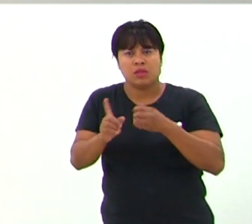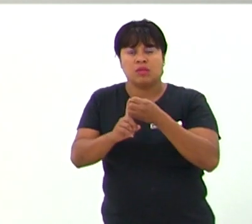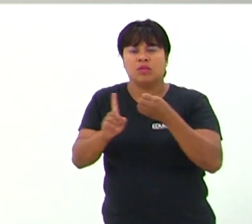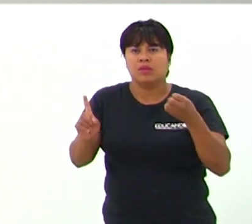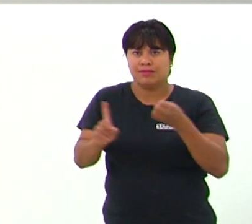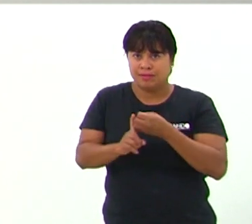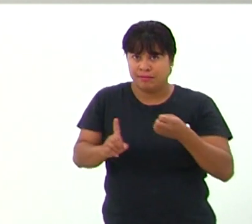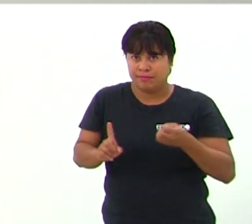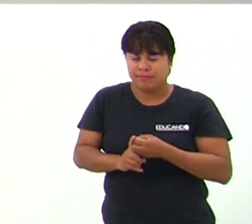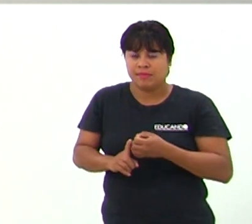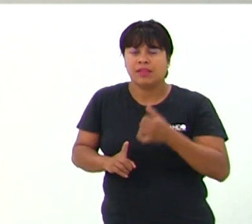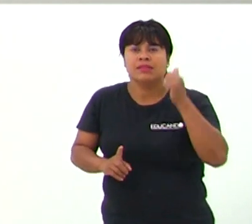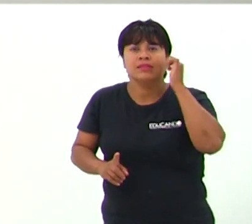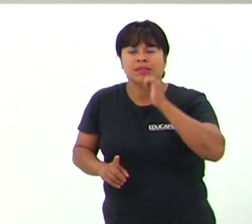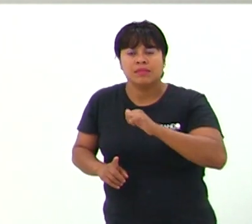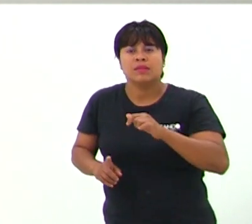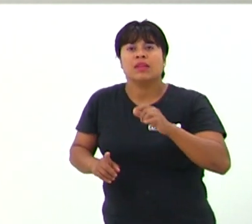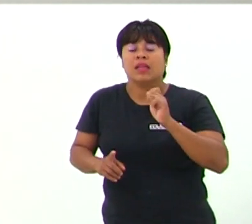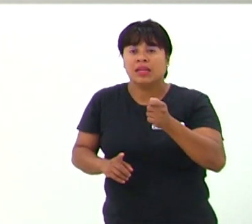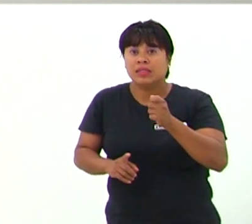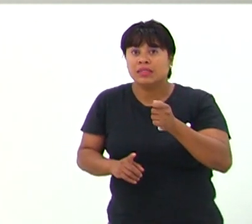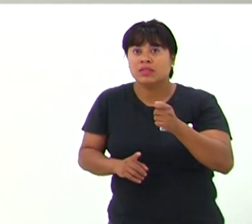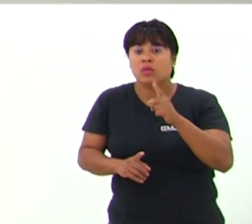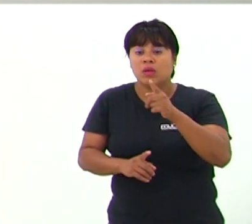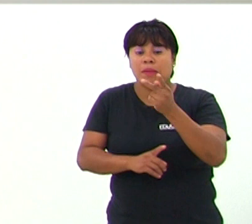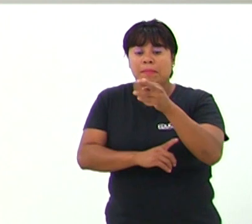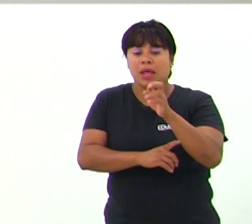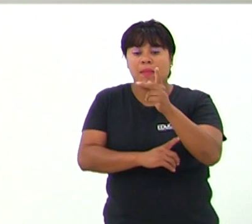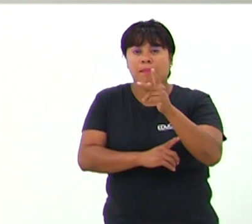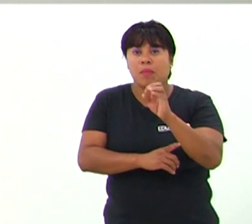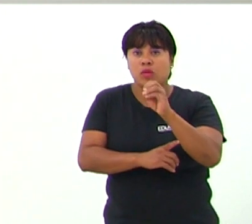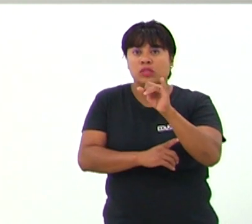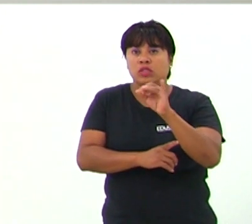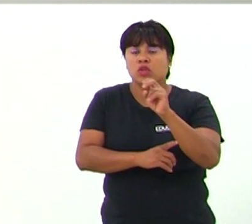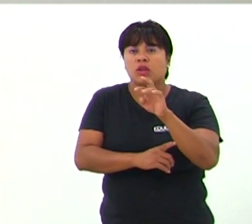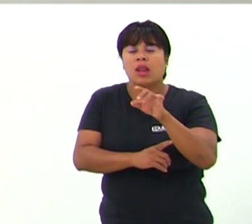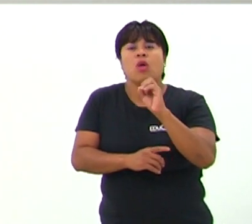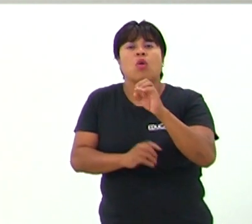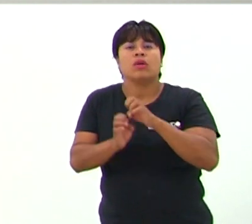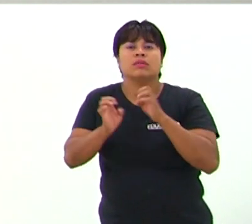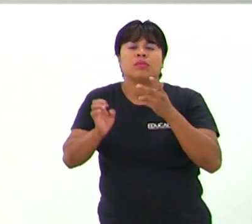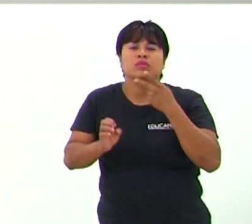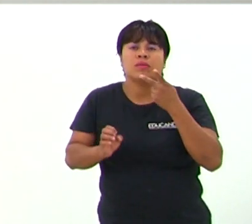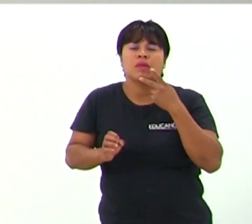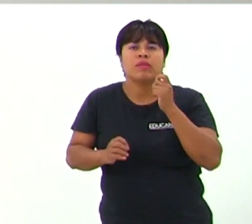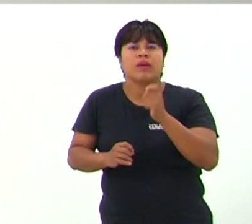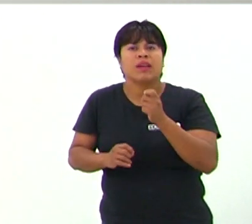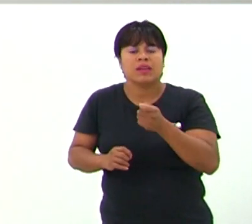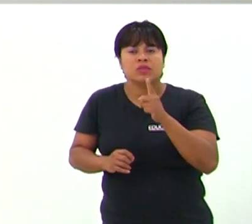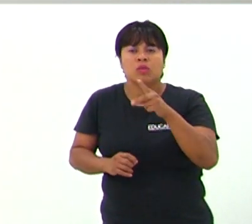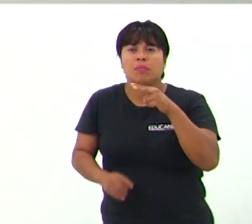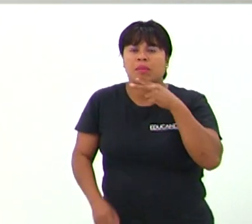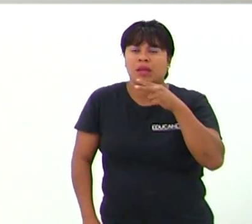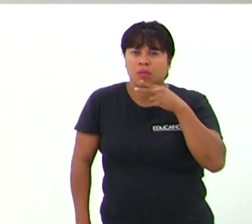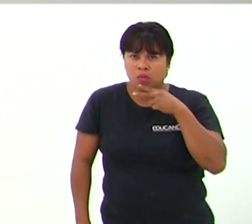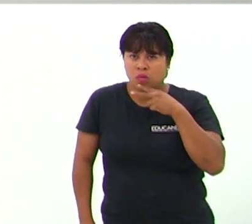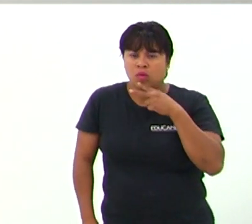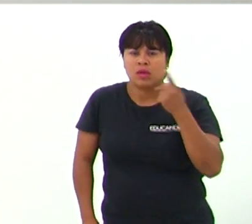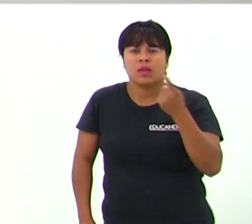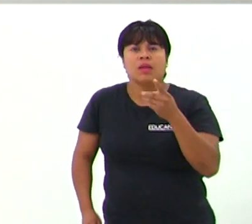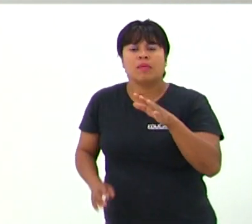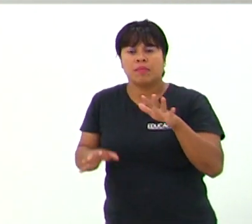oración. Si es una frase preposicional o estamos hablando de lo que es un verbo que va